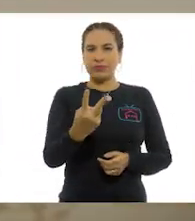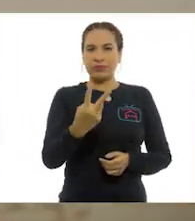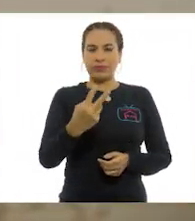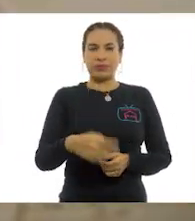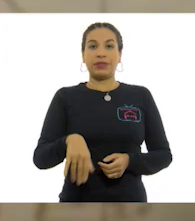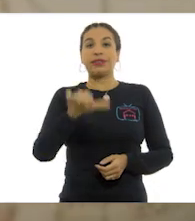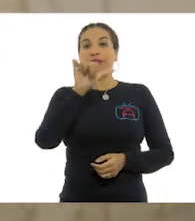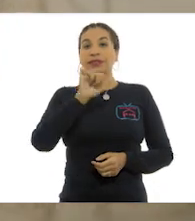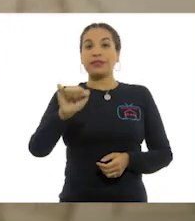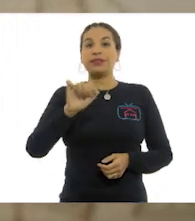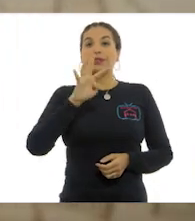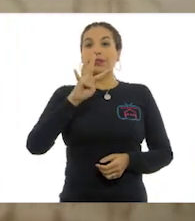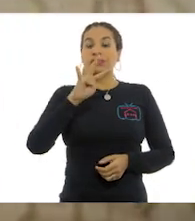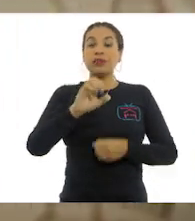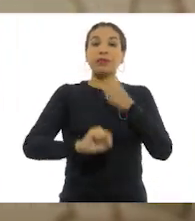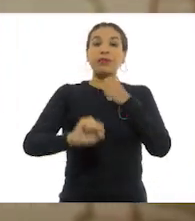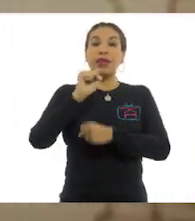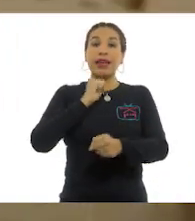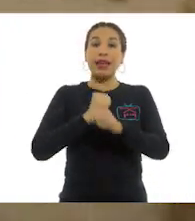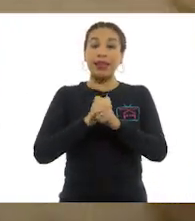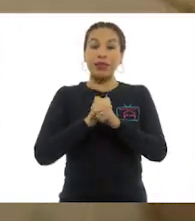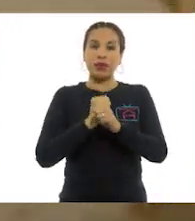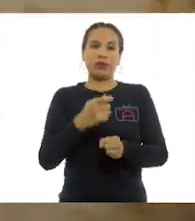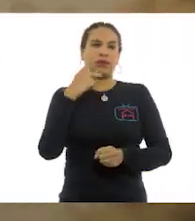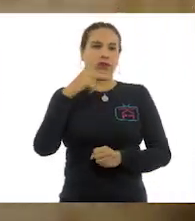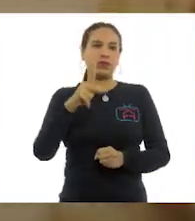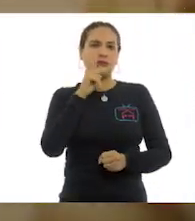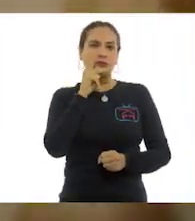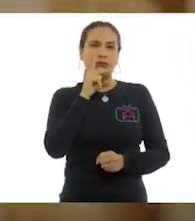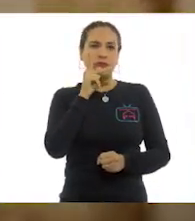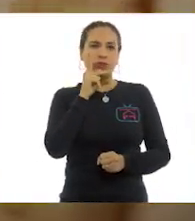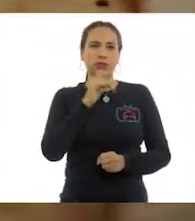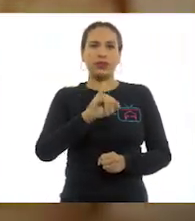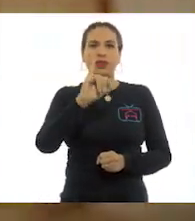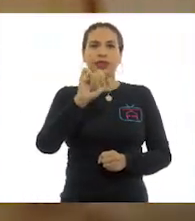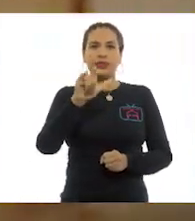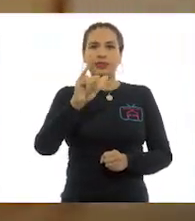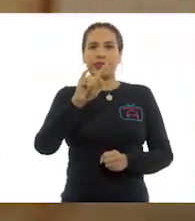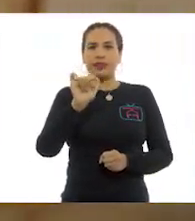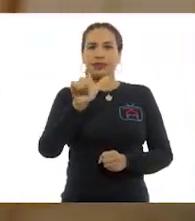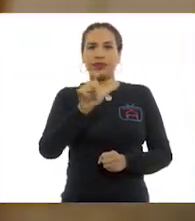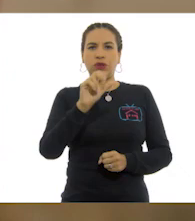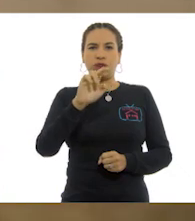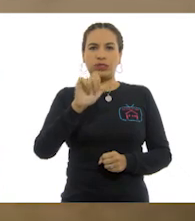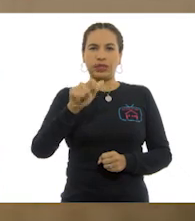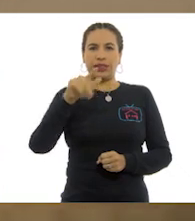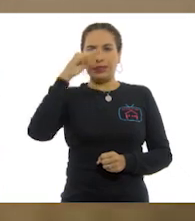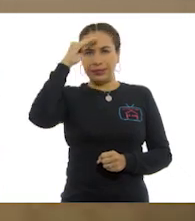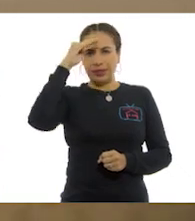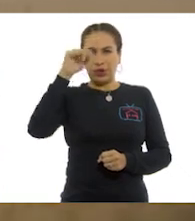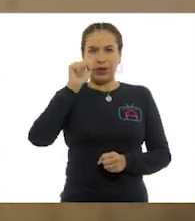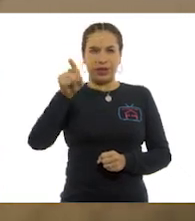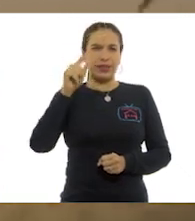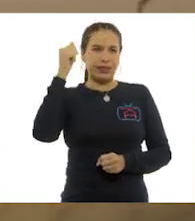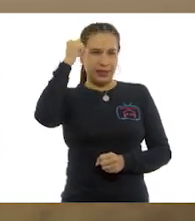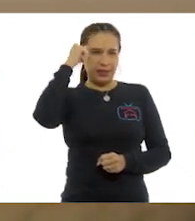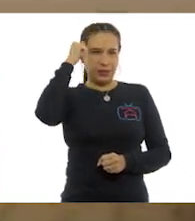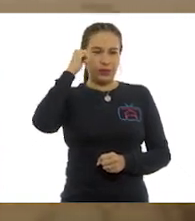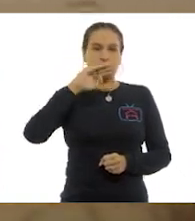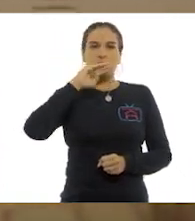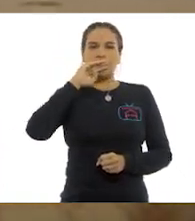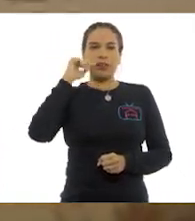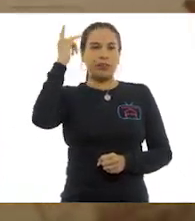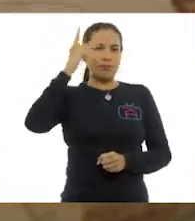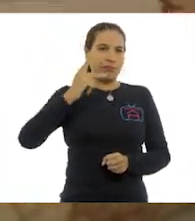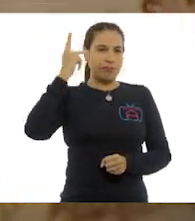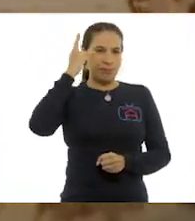hace 619 años. Su papá fue Ixtlilxóchitl, señor de Texcoco, y su mamá fue una princesa